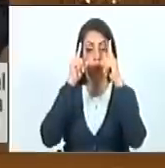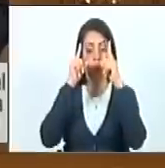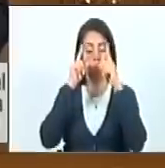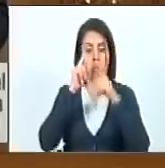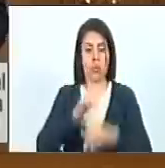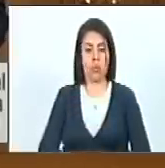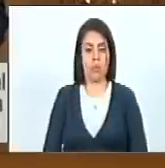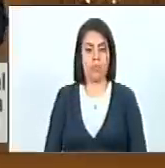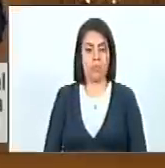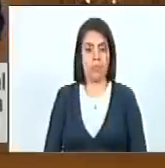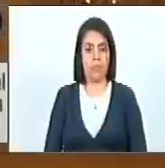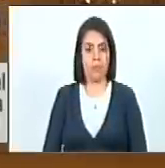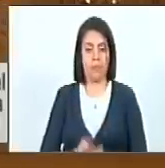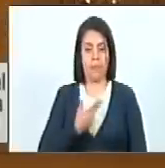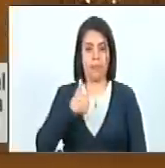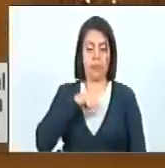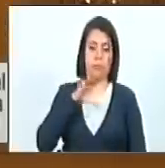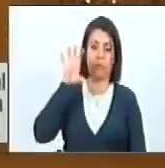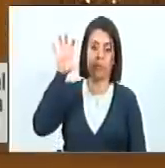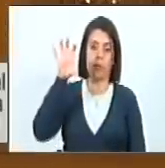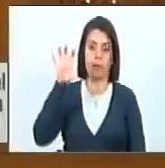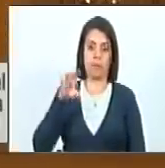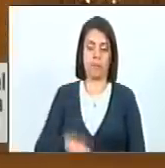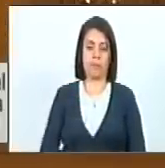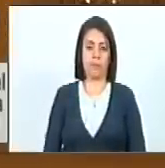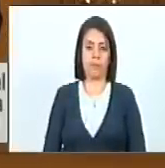solamente a nuestra nación,